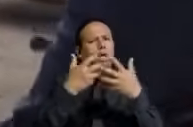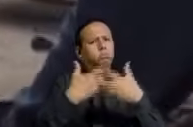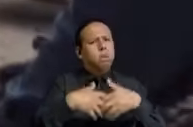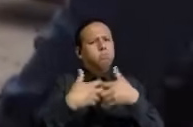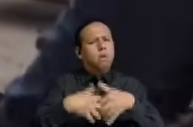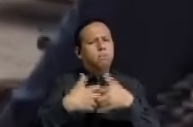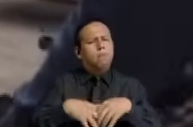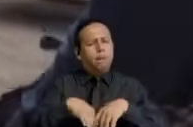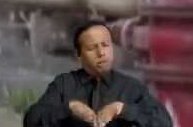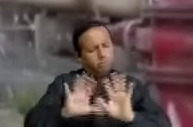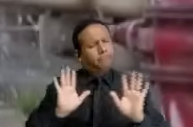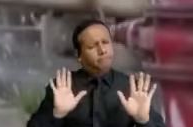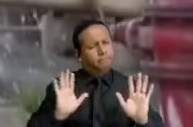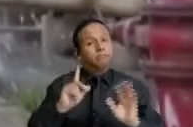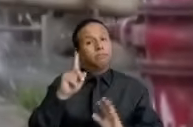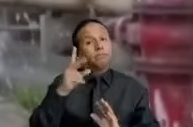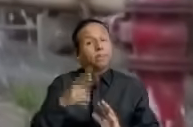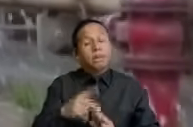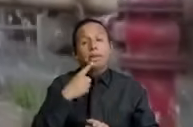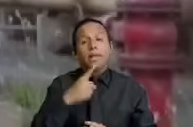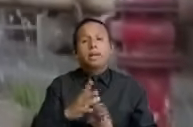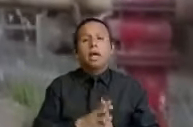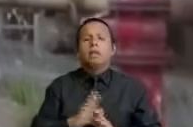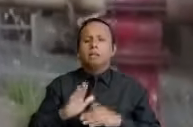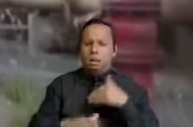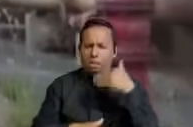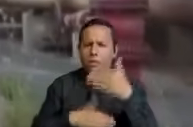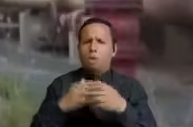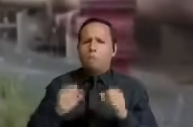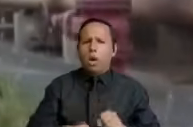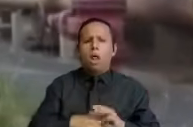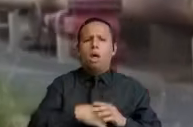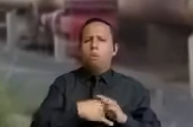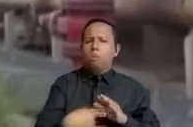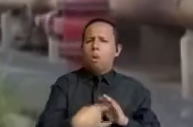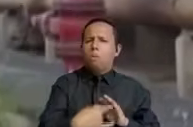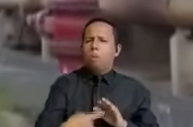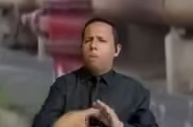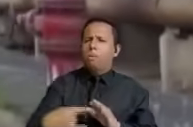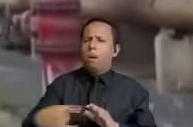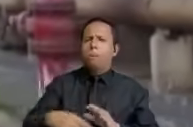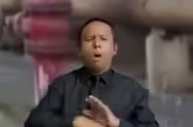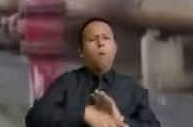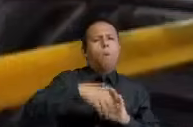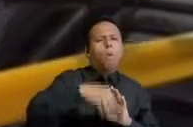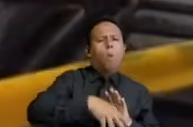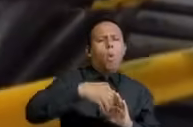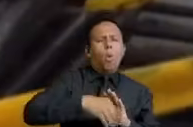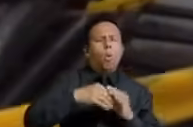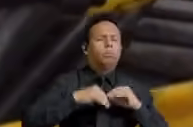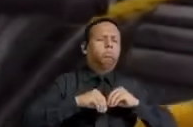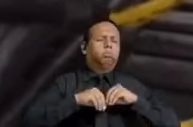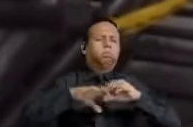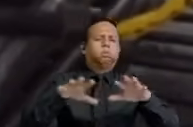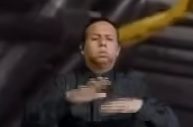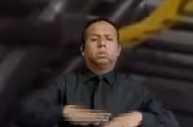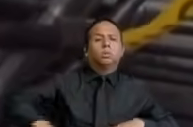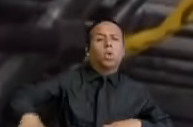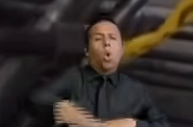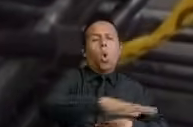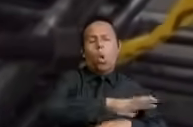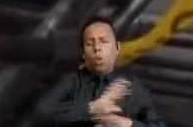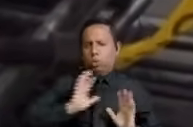mantenimiento además señalaron que se garantizará el normal abastecimiento de derivados a todos los sectores de consumo incluyendo el sector